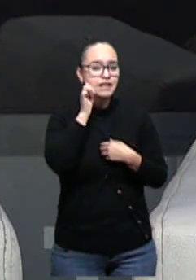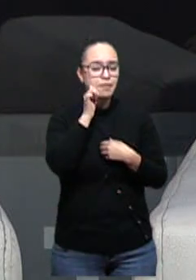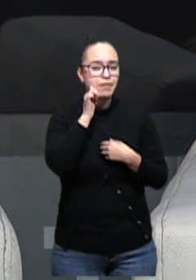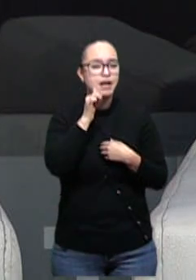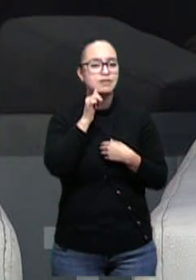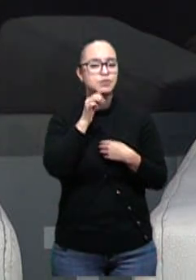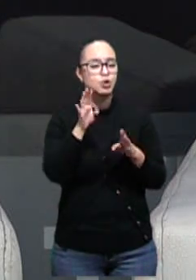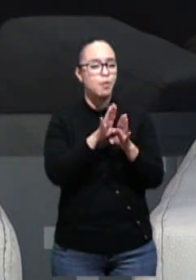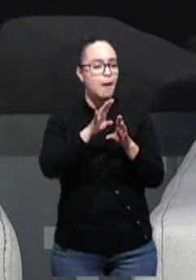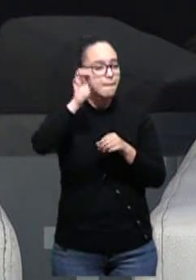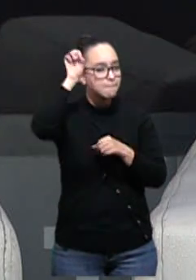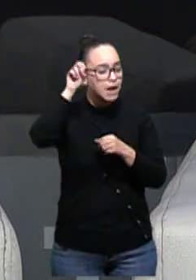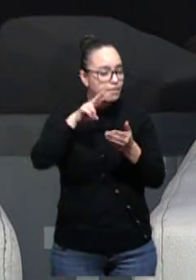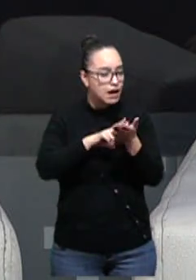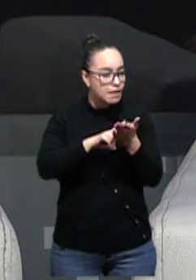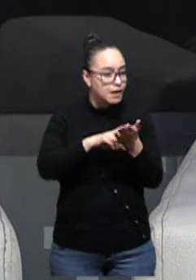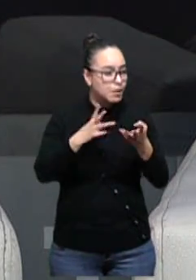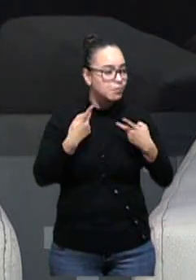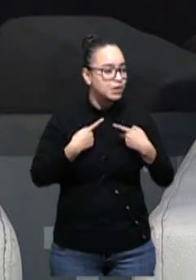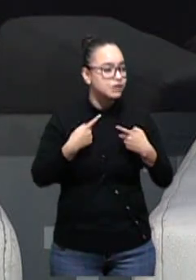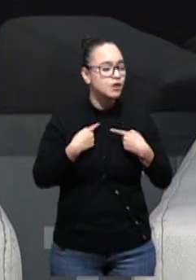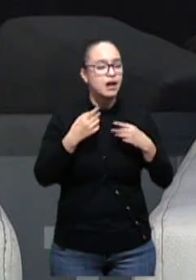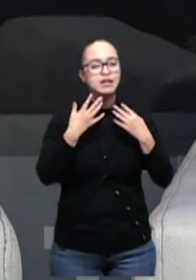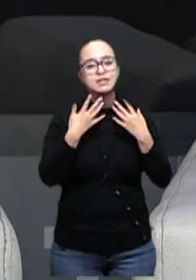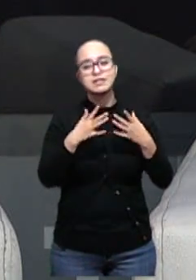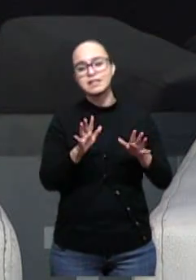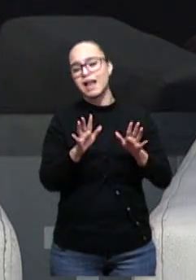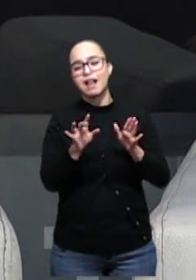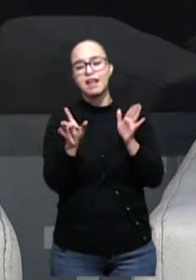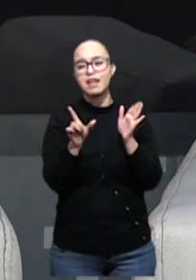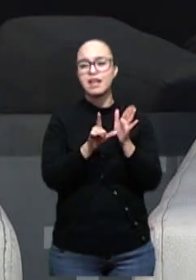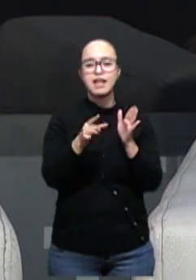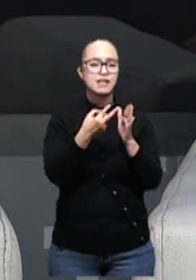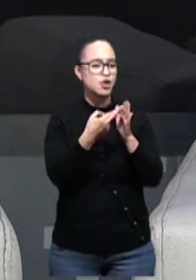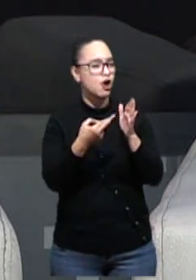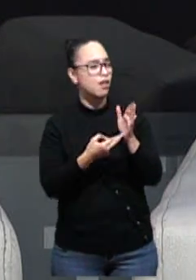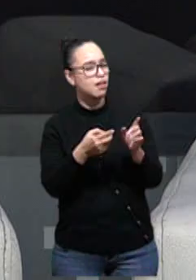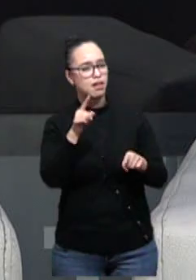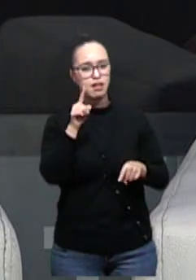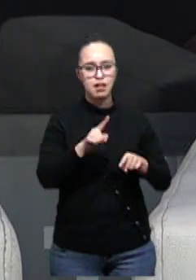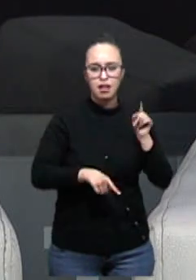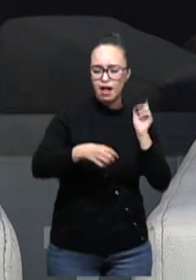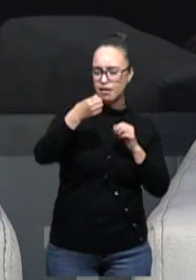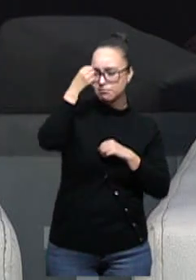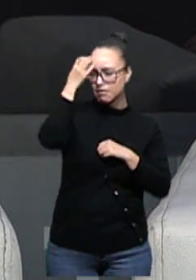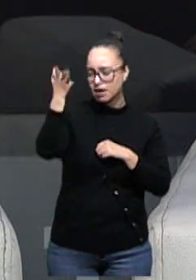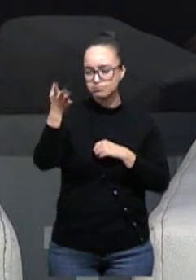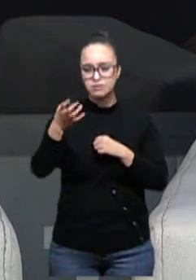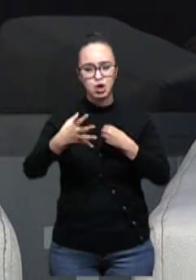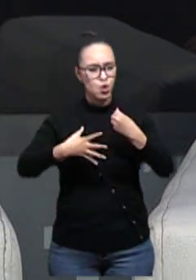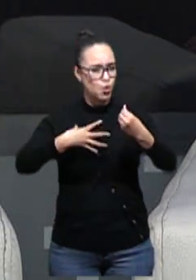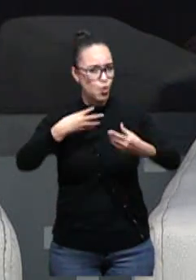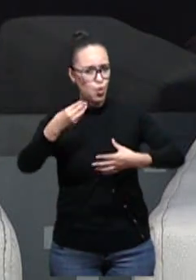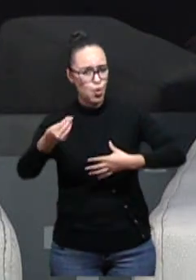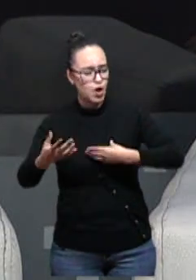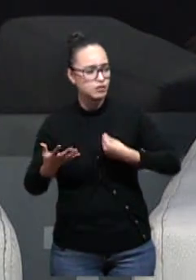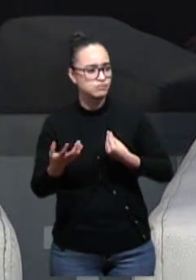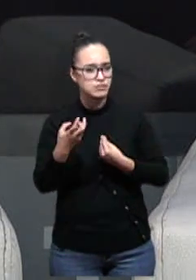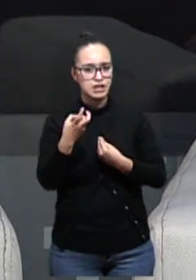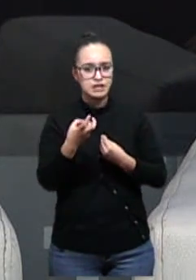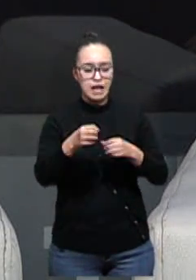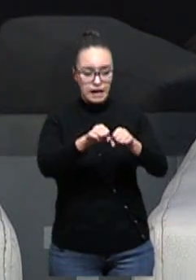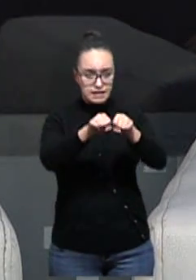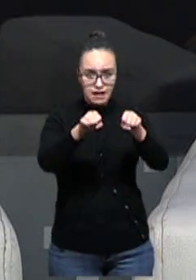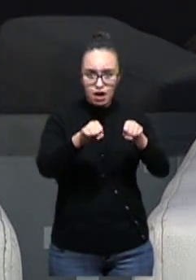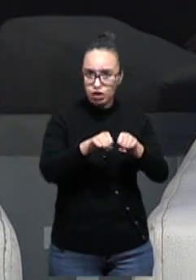semáforo verde, la gente como que dice, ay, bueno, ya me olvido de los protocolos, me olvido de todo. Y a veces los contagios ya ni siquiera corresponderían a las